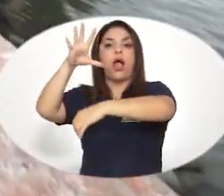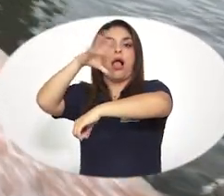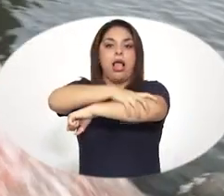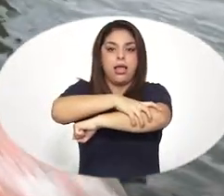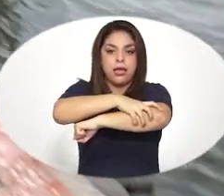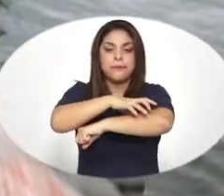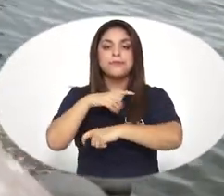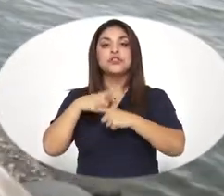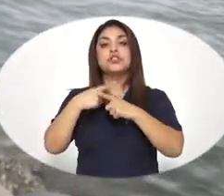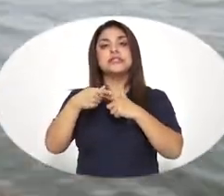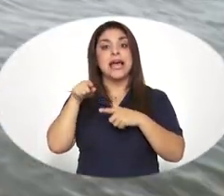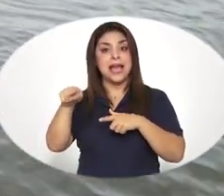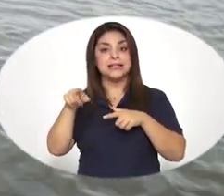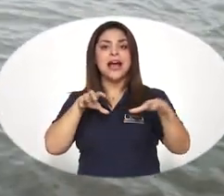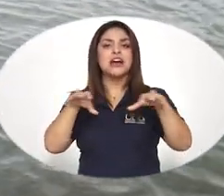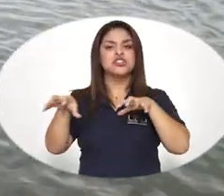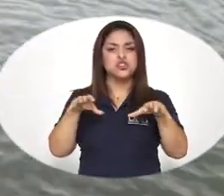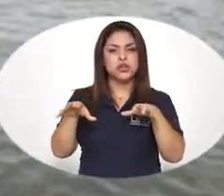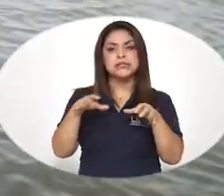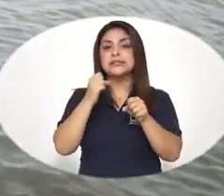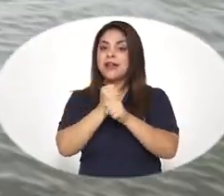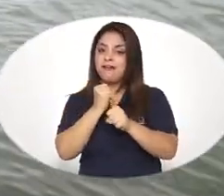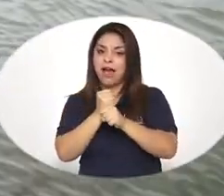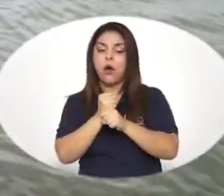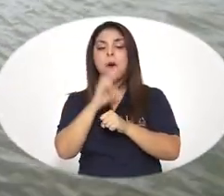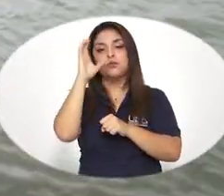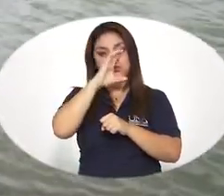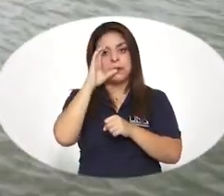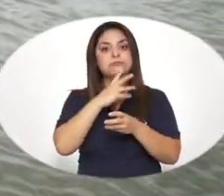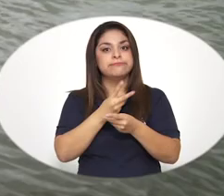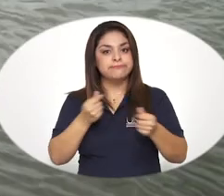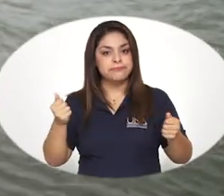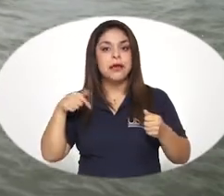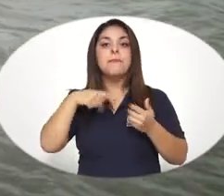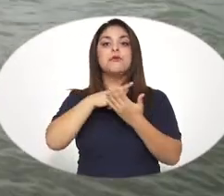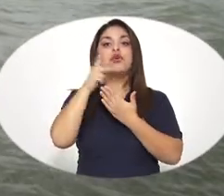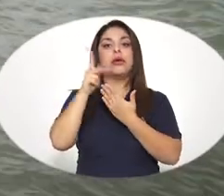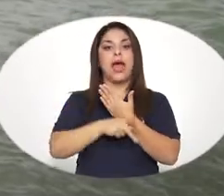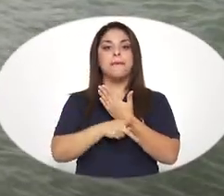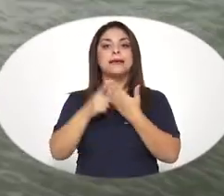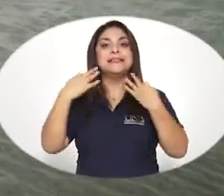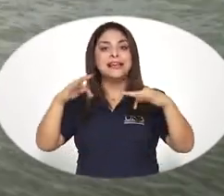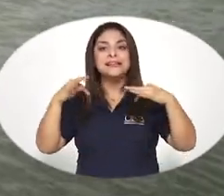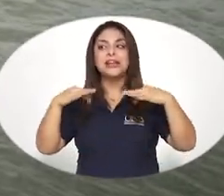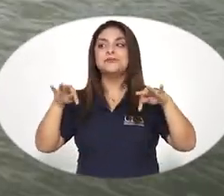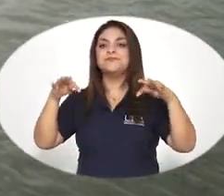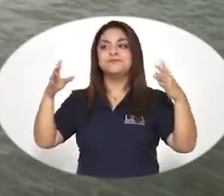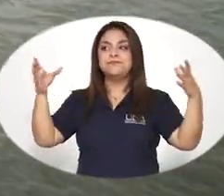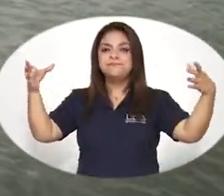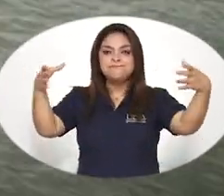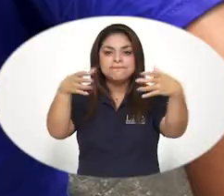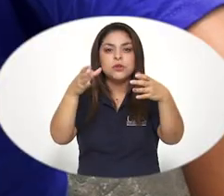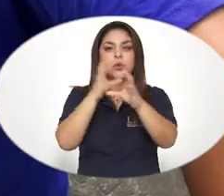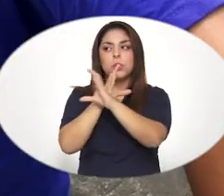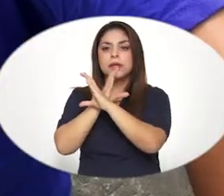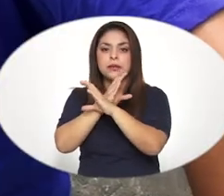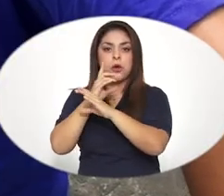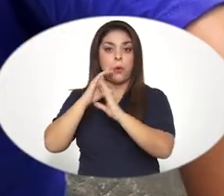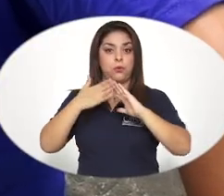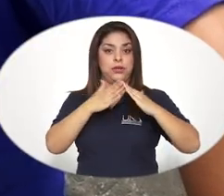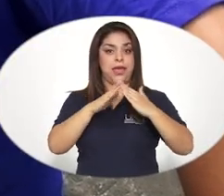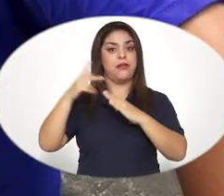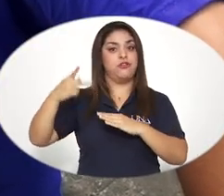cocodrilo. Este tipo de acciones o este tipo de trabajos lo hacemos desde este programa, intentando atraer a todas las comunidades en